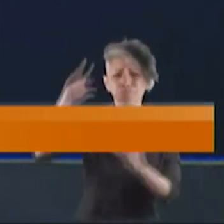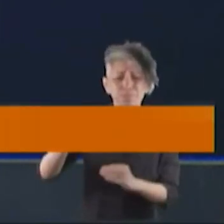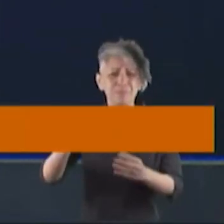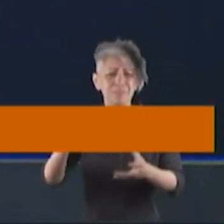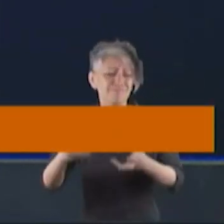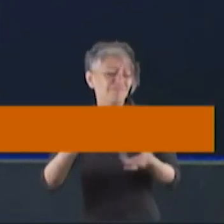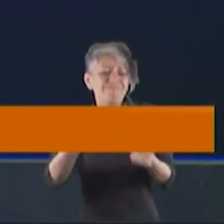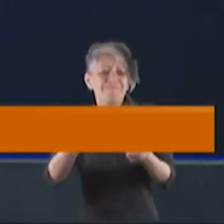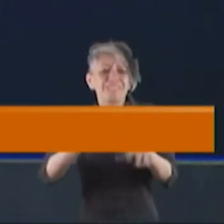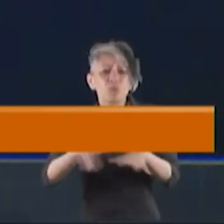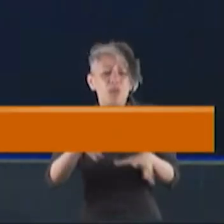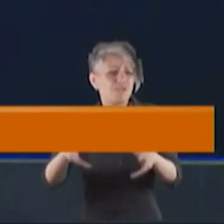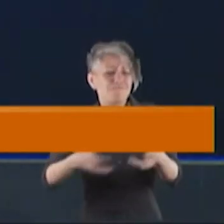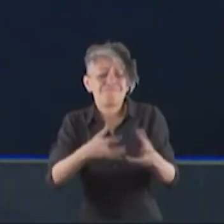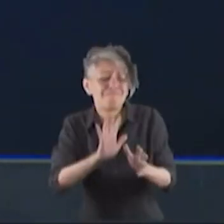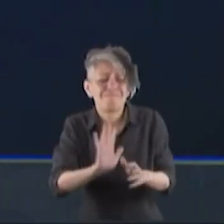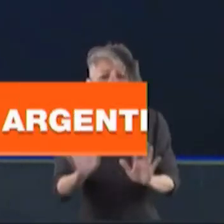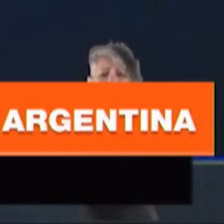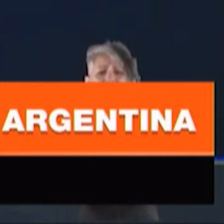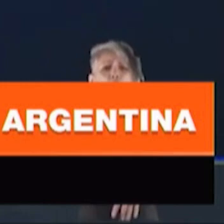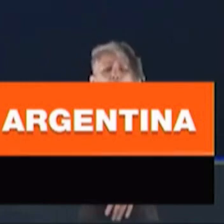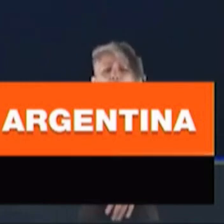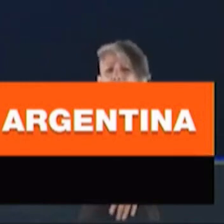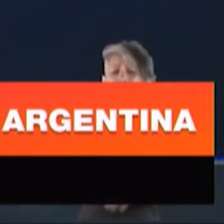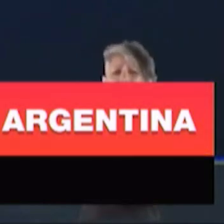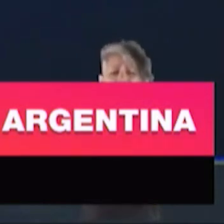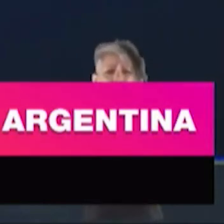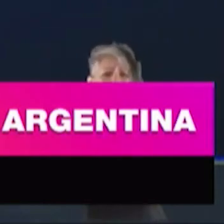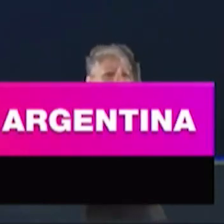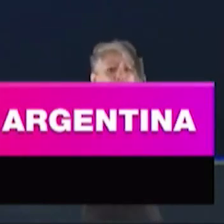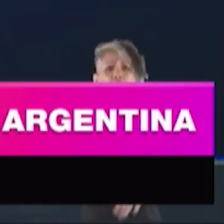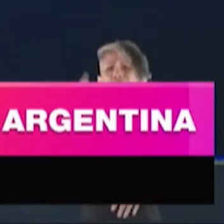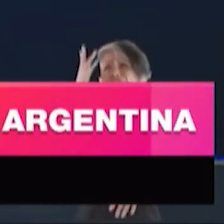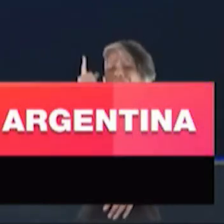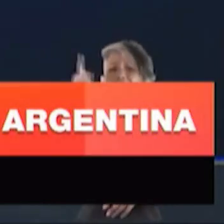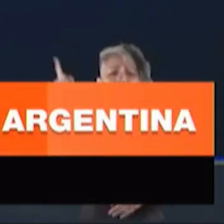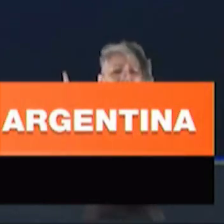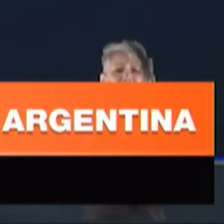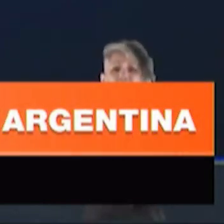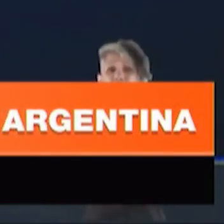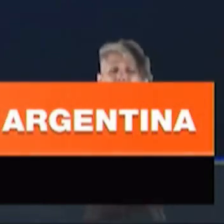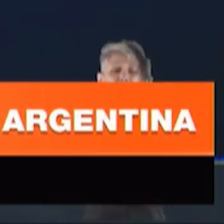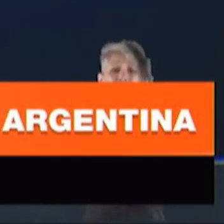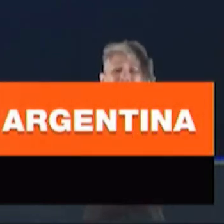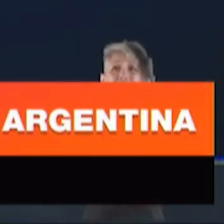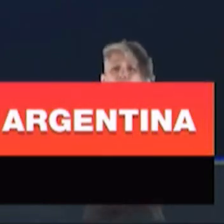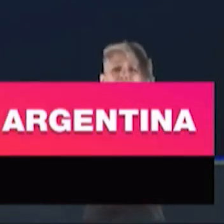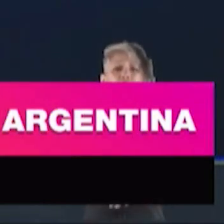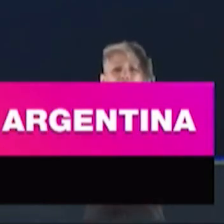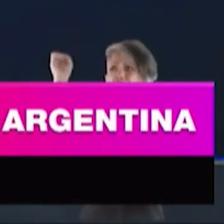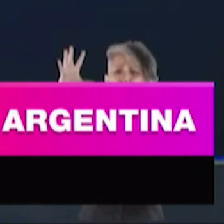candidaturas Eduardo aguado de Pedro y Daniel osvaldocioli así que